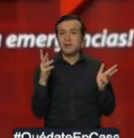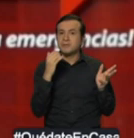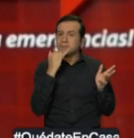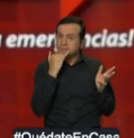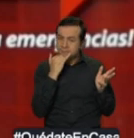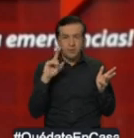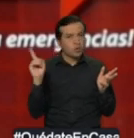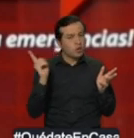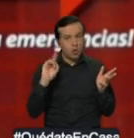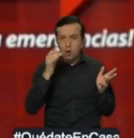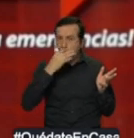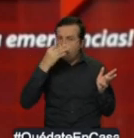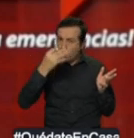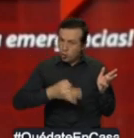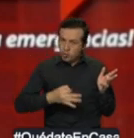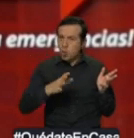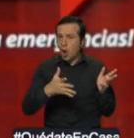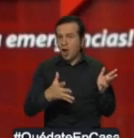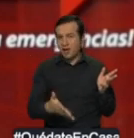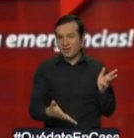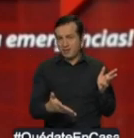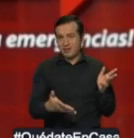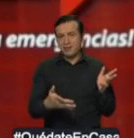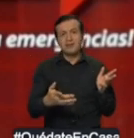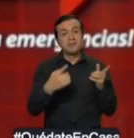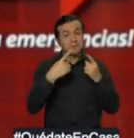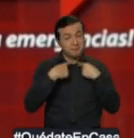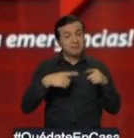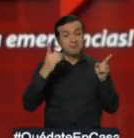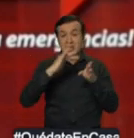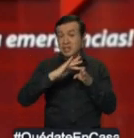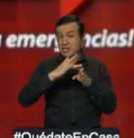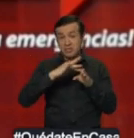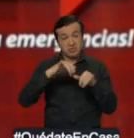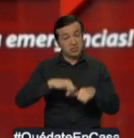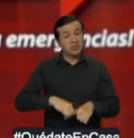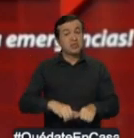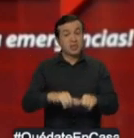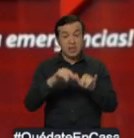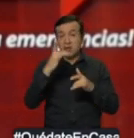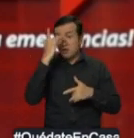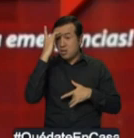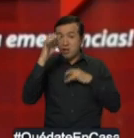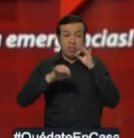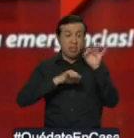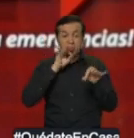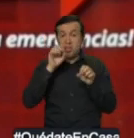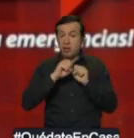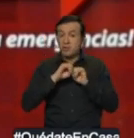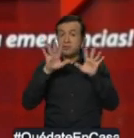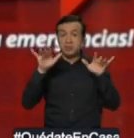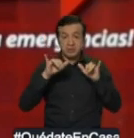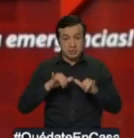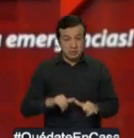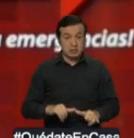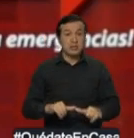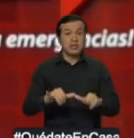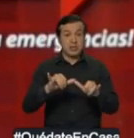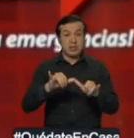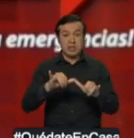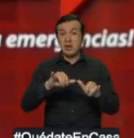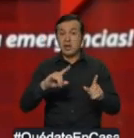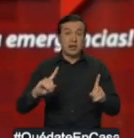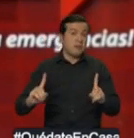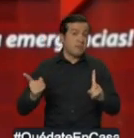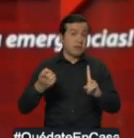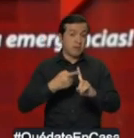enfrentando con honestidad el problema el riesgo cero solamente va a llegar cuando exista una vacuna y